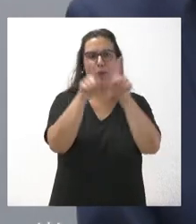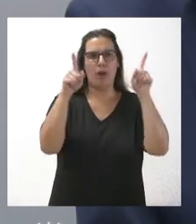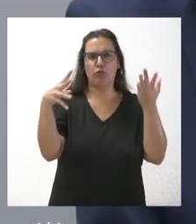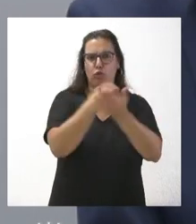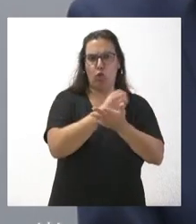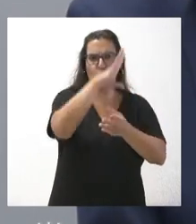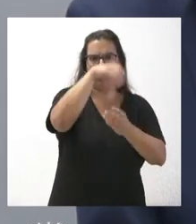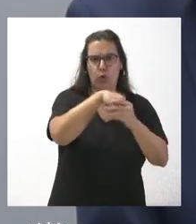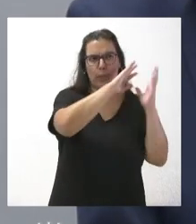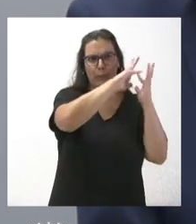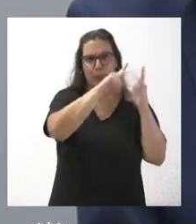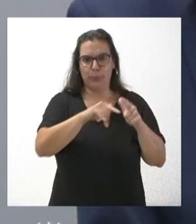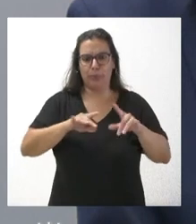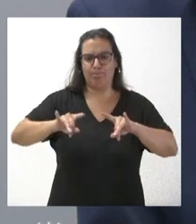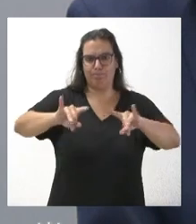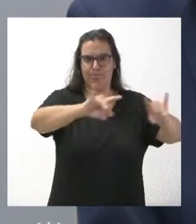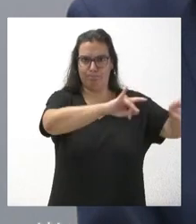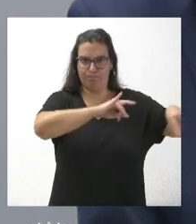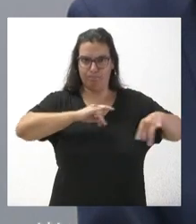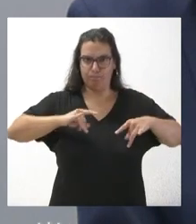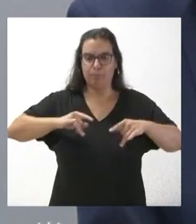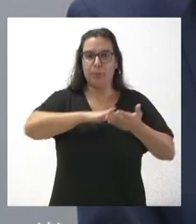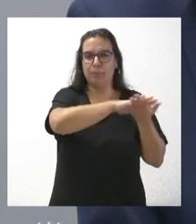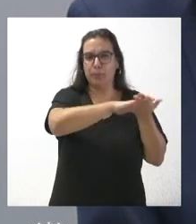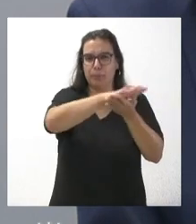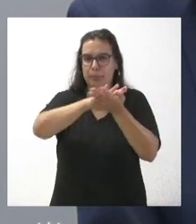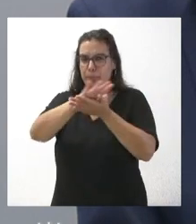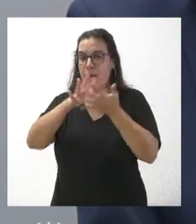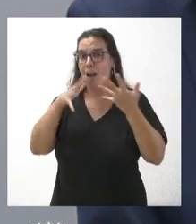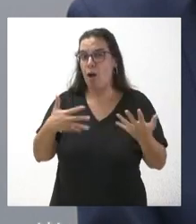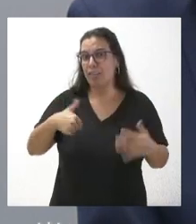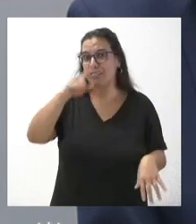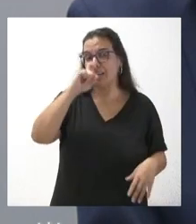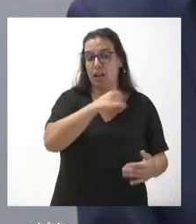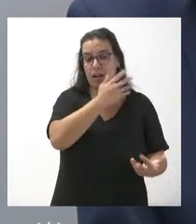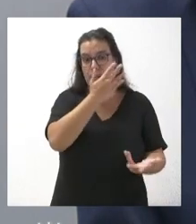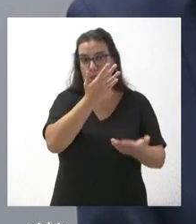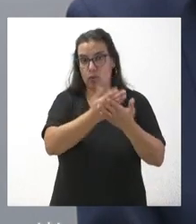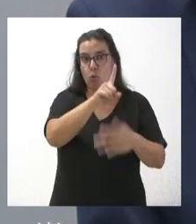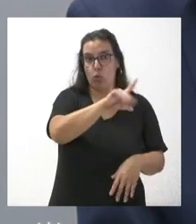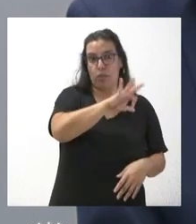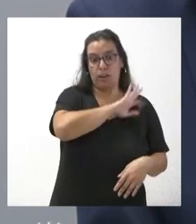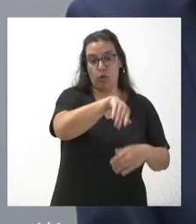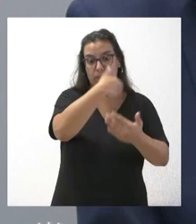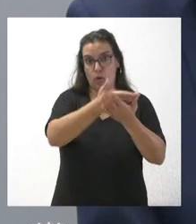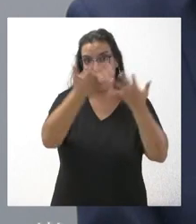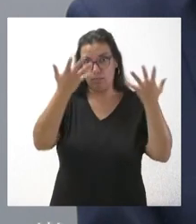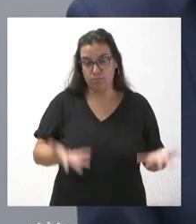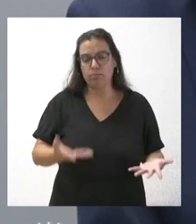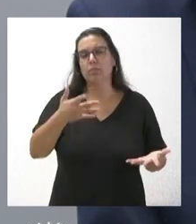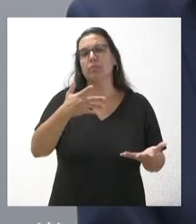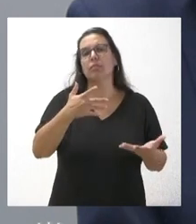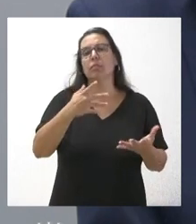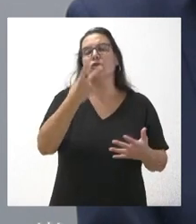todo tipo de sebes y de otra maleza, ahora mismo este año, en lo que llevamos desde el 1 de enero hasta este fin de semana, han